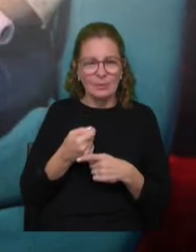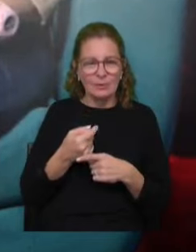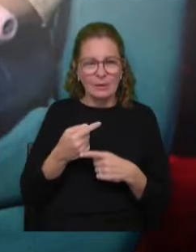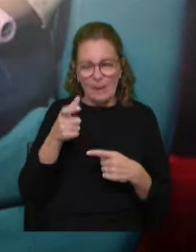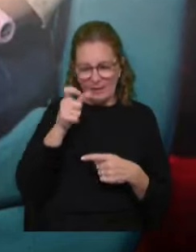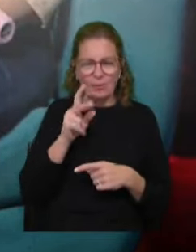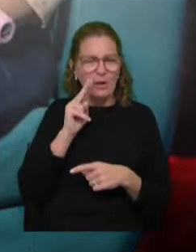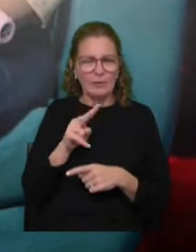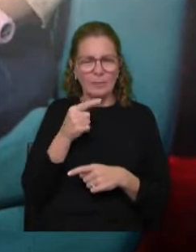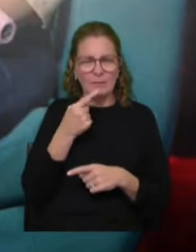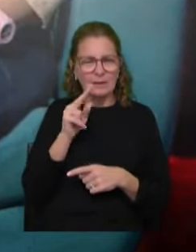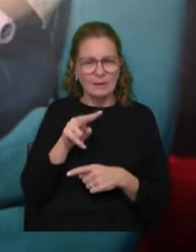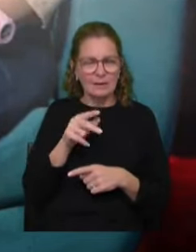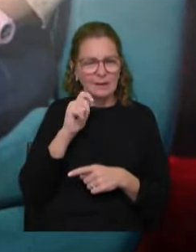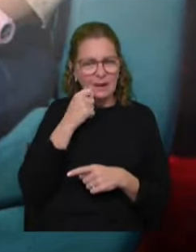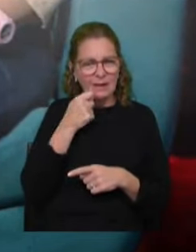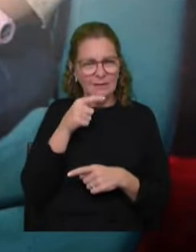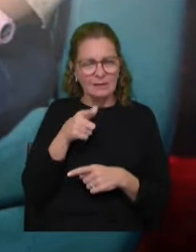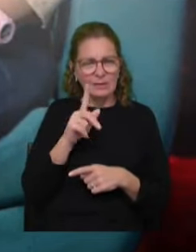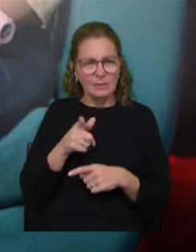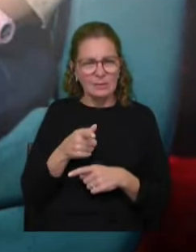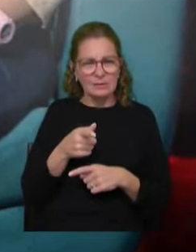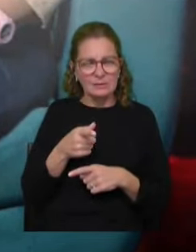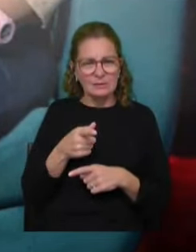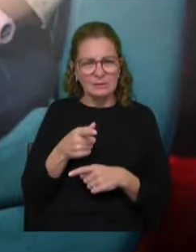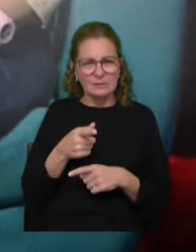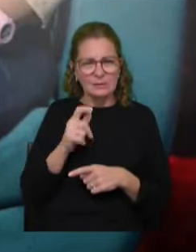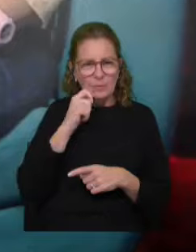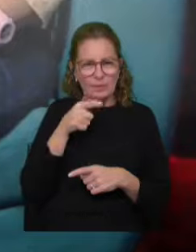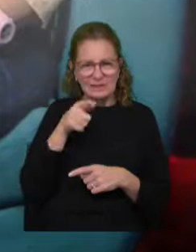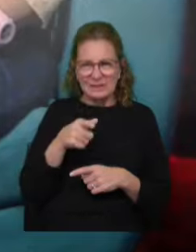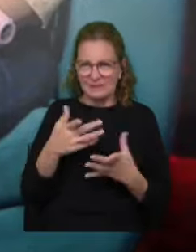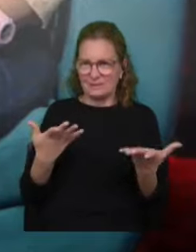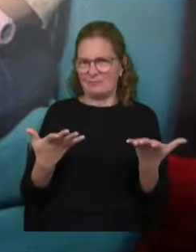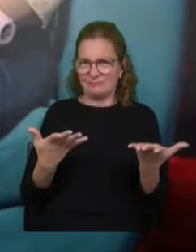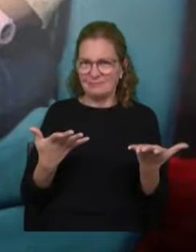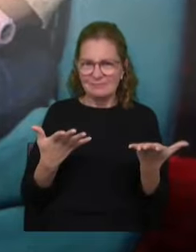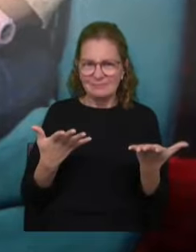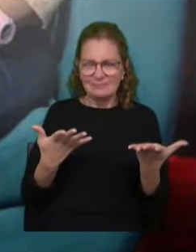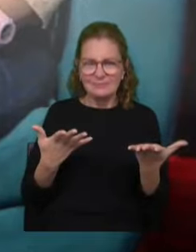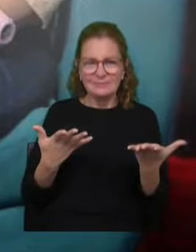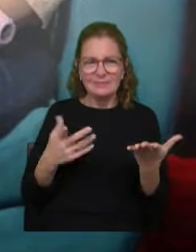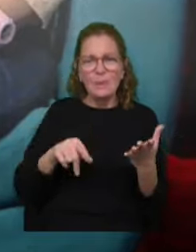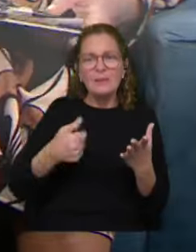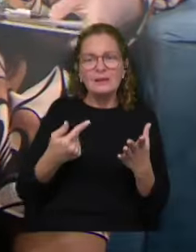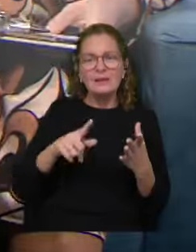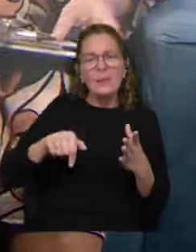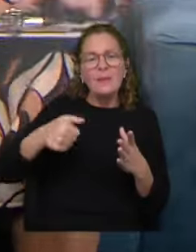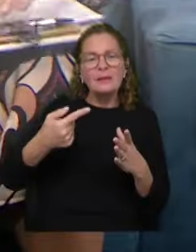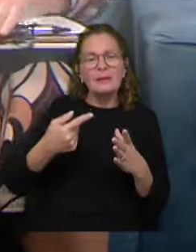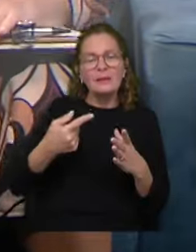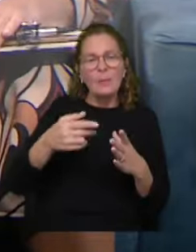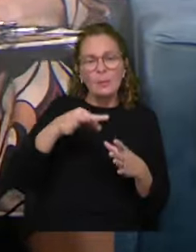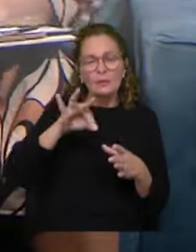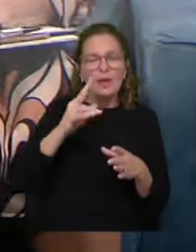contrariado. Porque les encanta por un lado y por otro lado dicen, ¿cómo me va a encantar esto? ¿Me entendés? O sea. Bueno, mañana y pasado es la